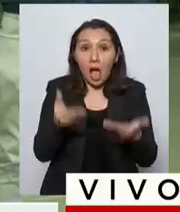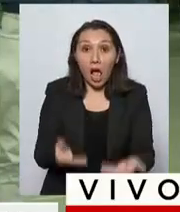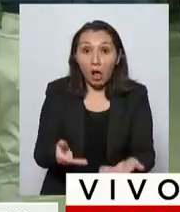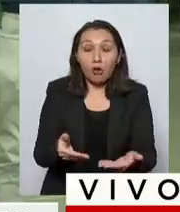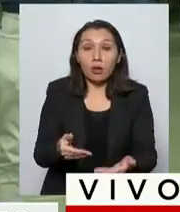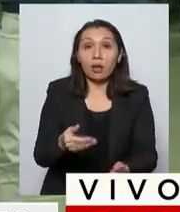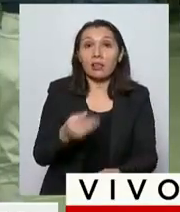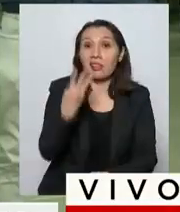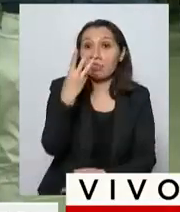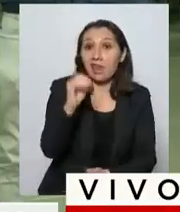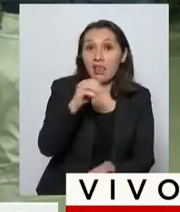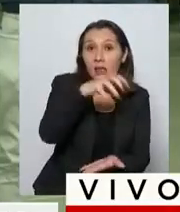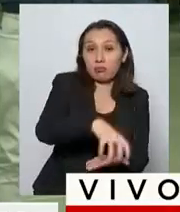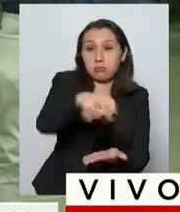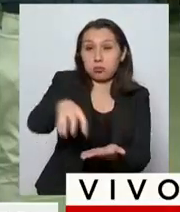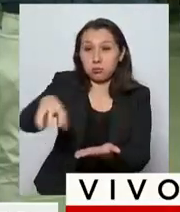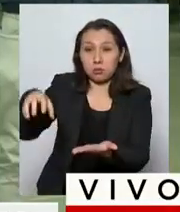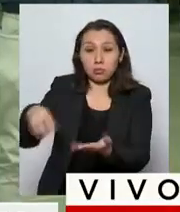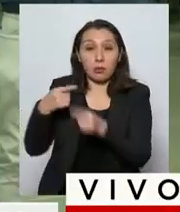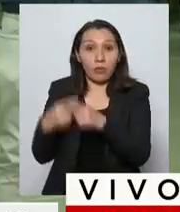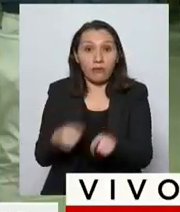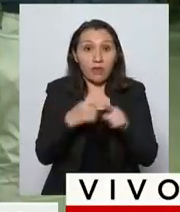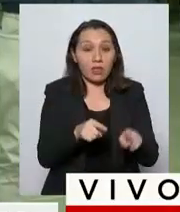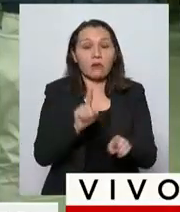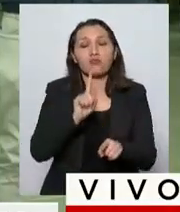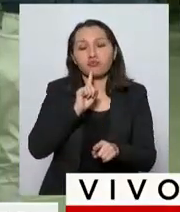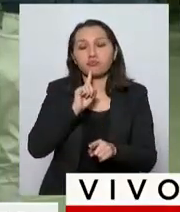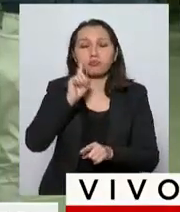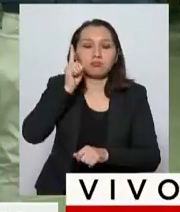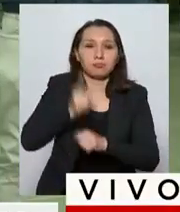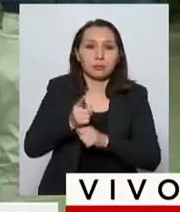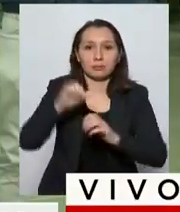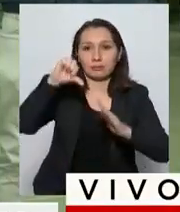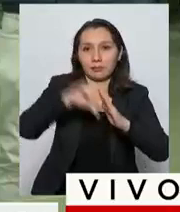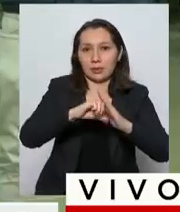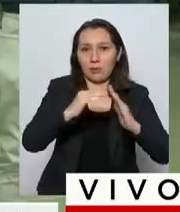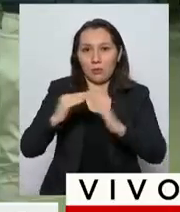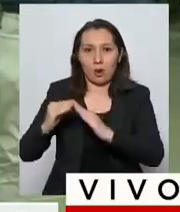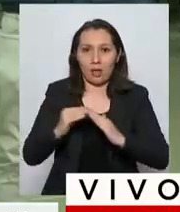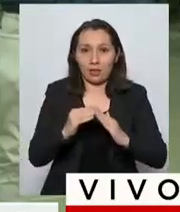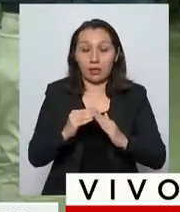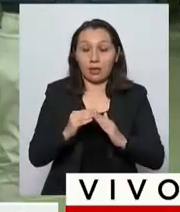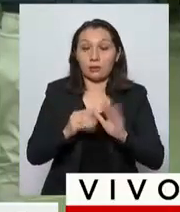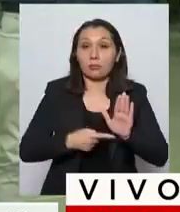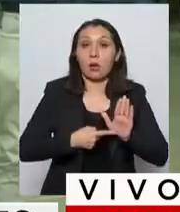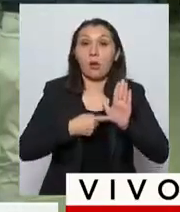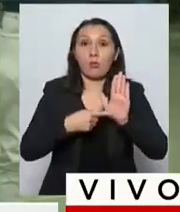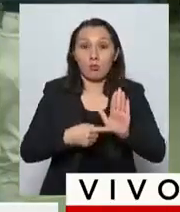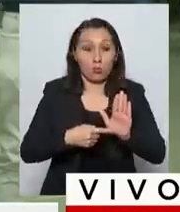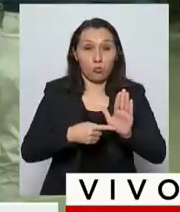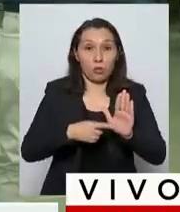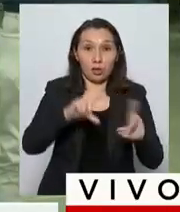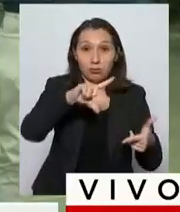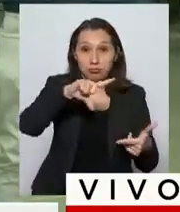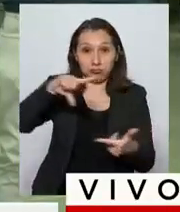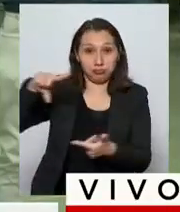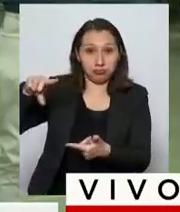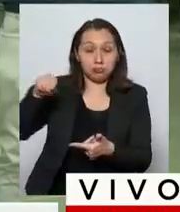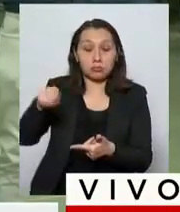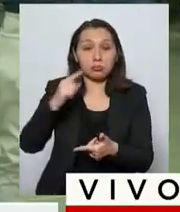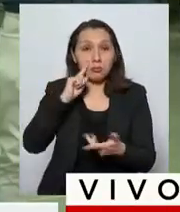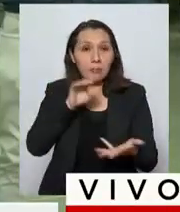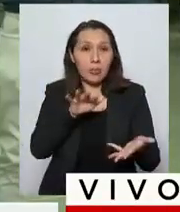en 30 comunas distintas están bajo cuarentena. Como lo muestra el cuadro,